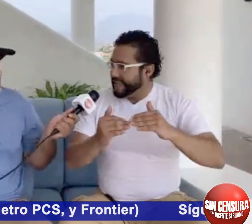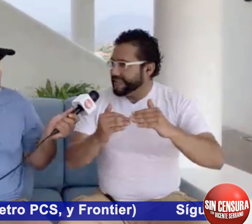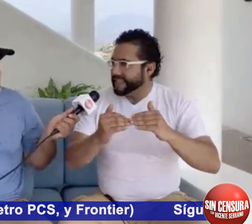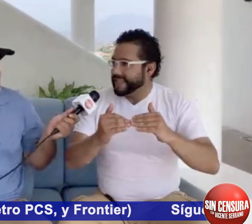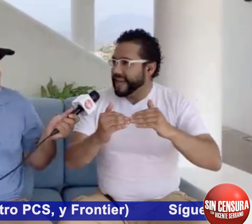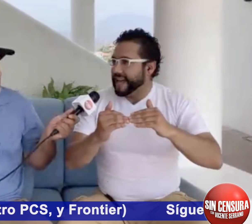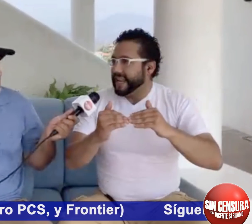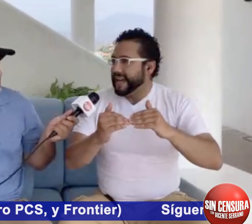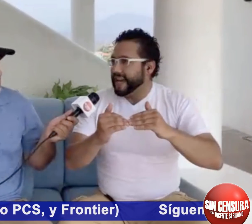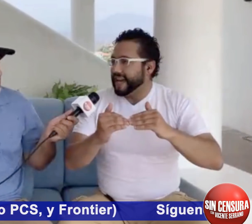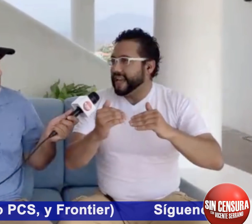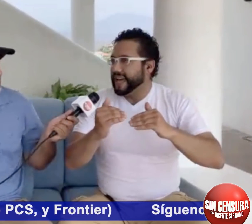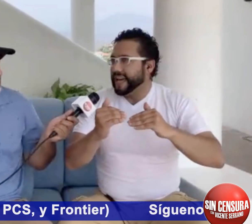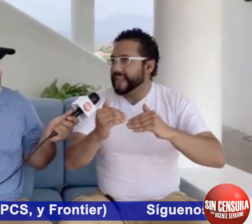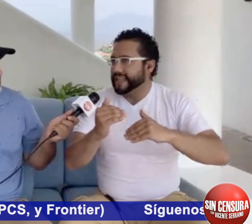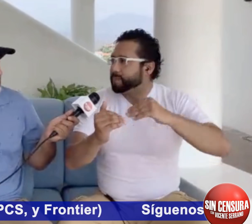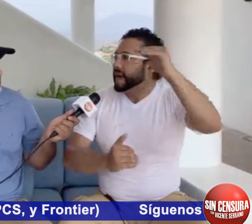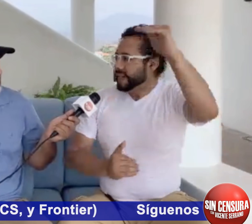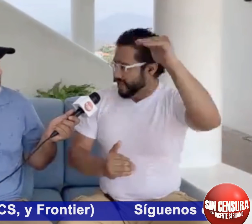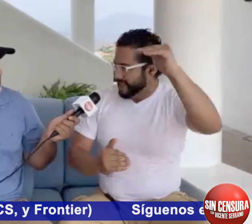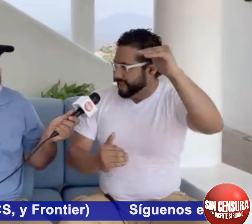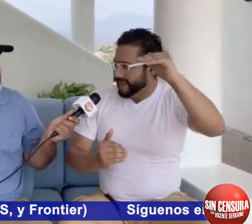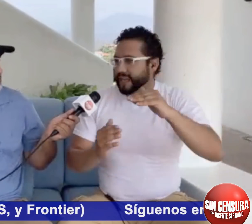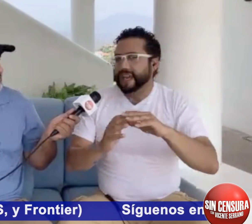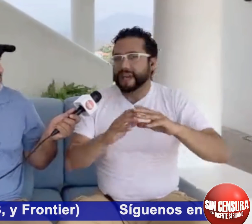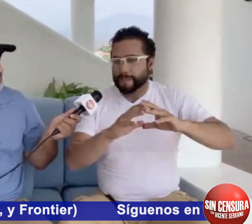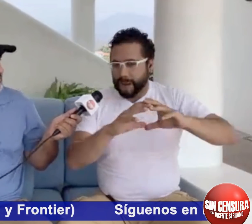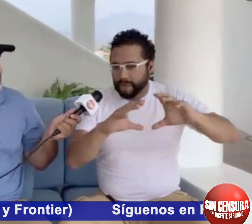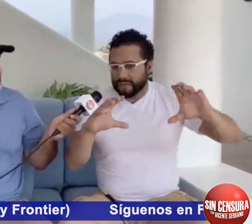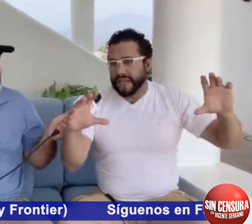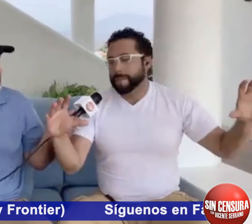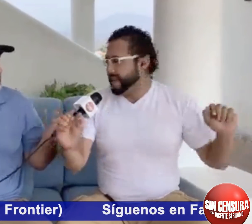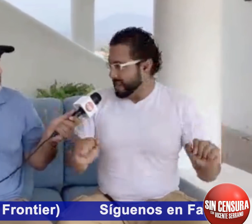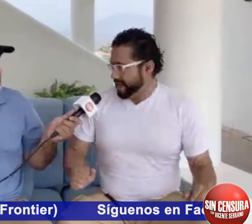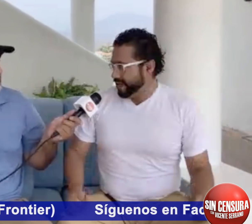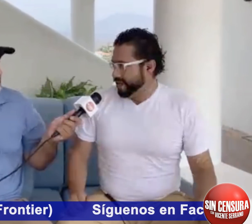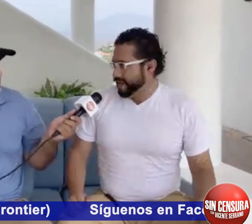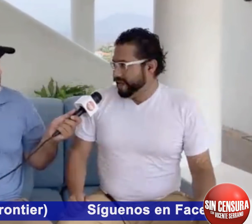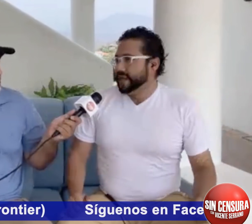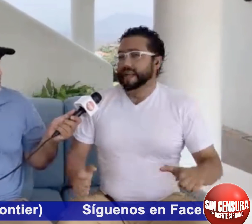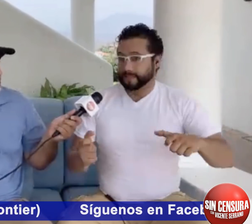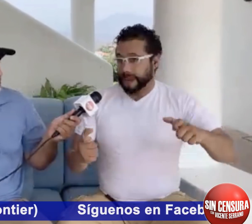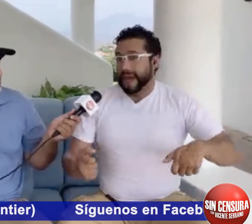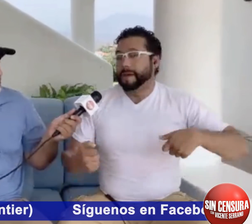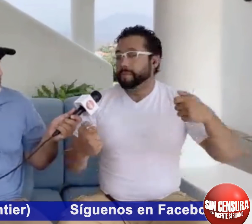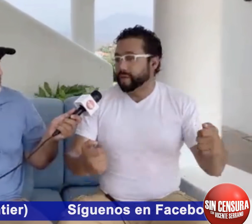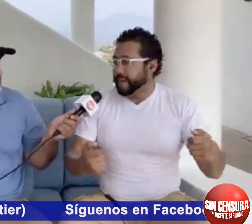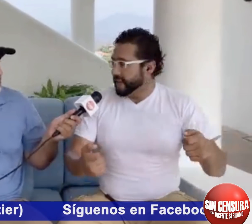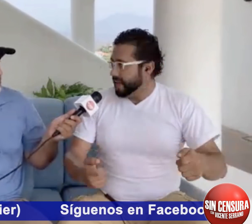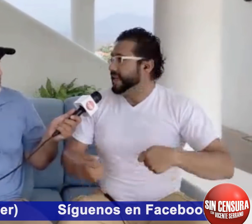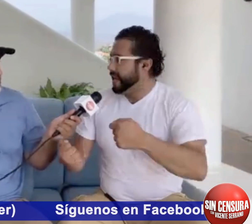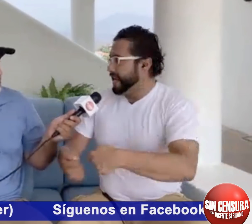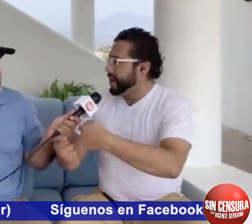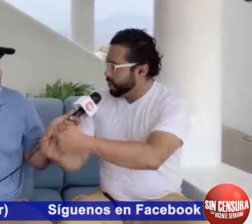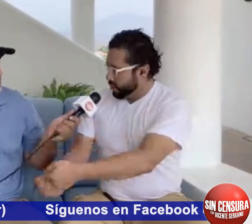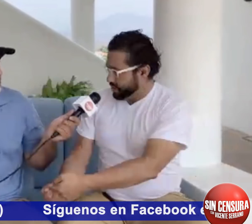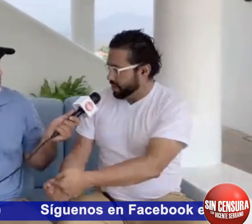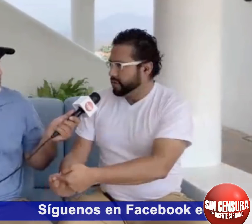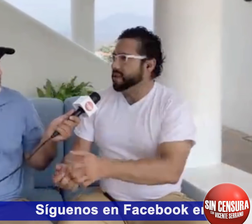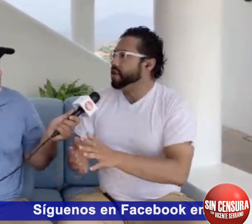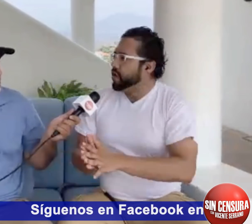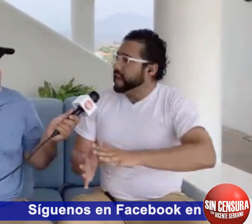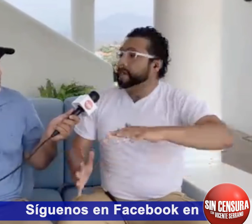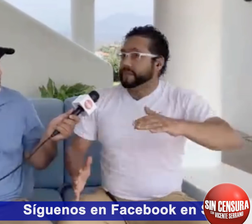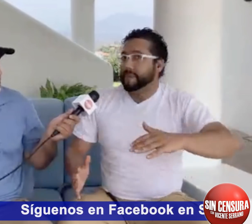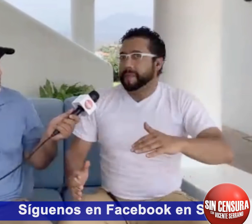esa es la disparidad de que vámonos a la media. Les pagaban muy bien y generan